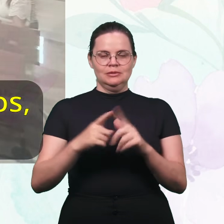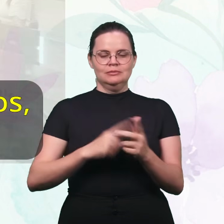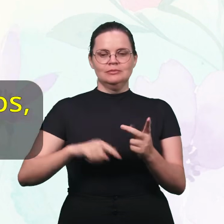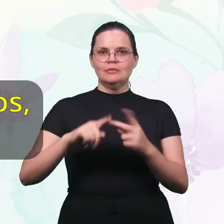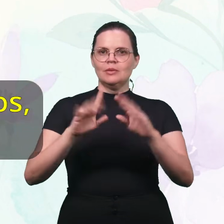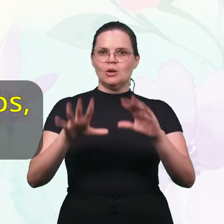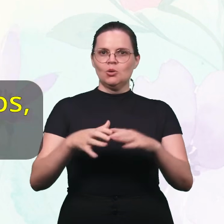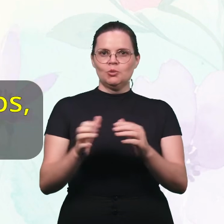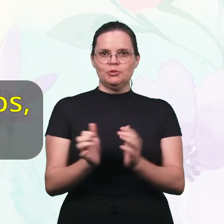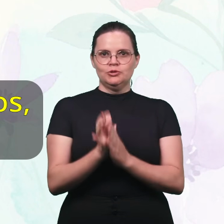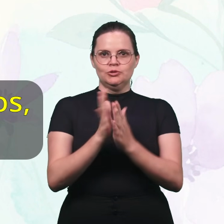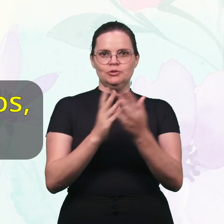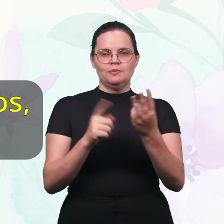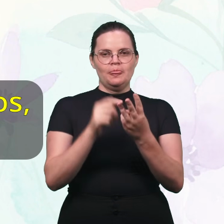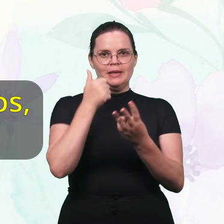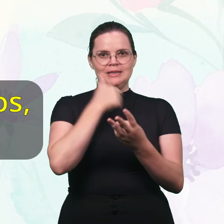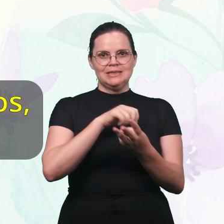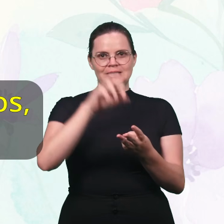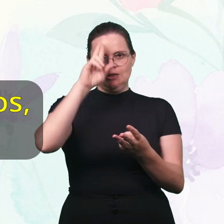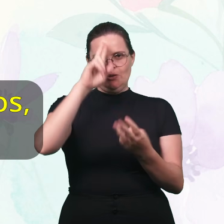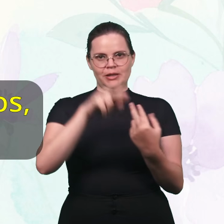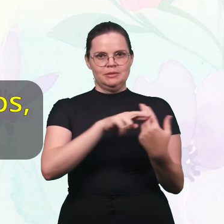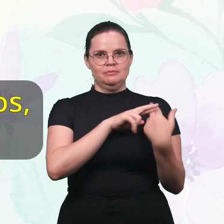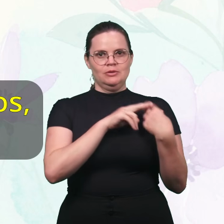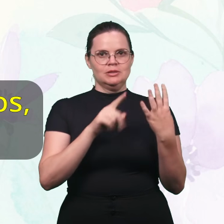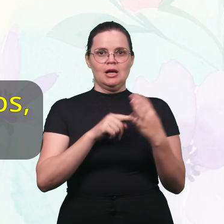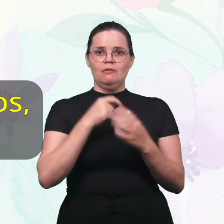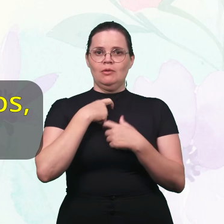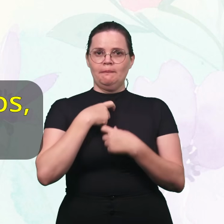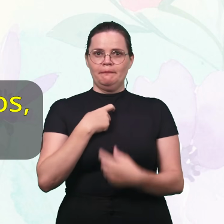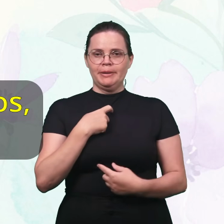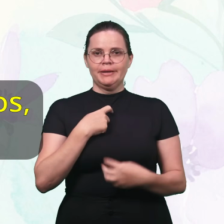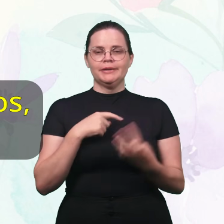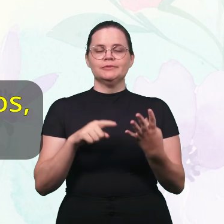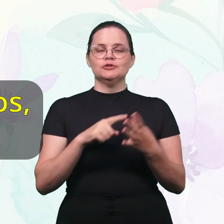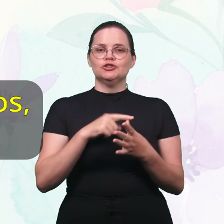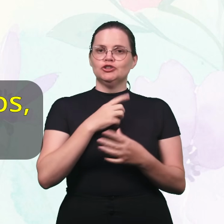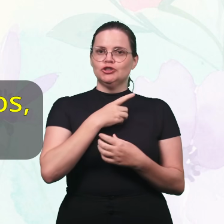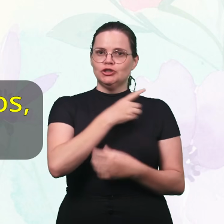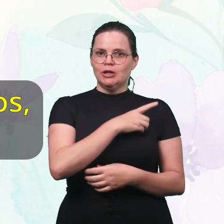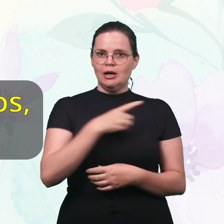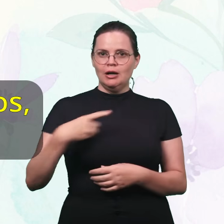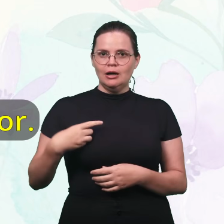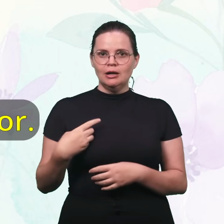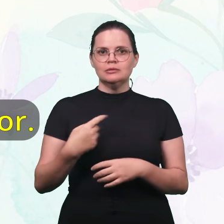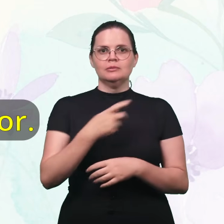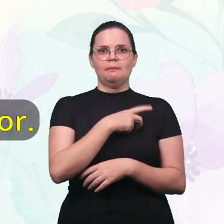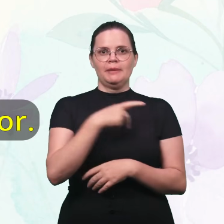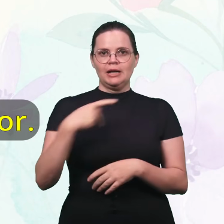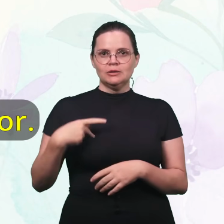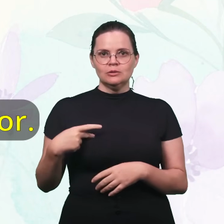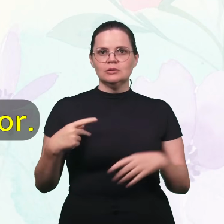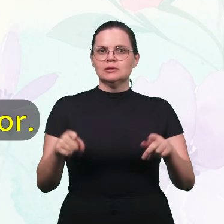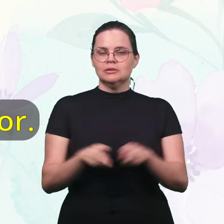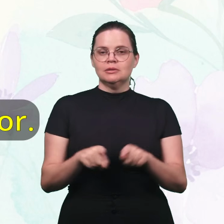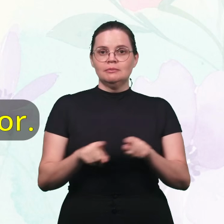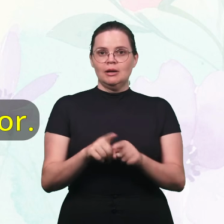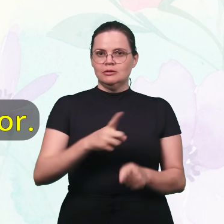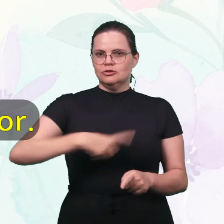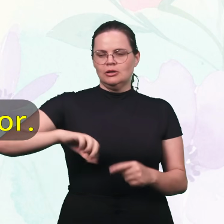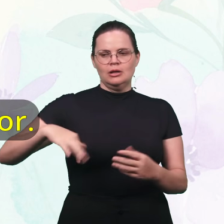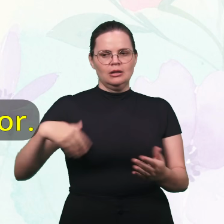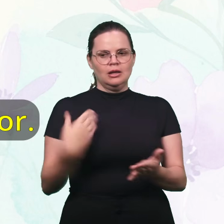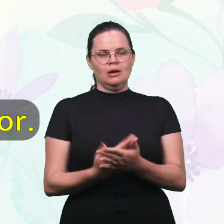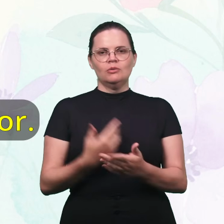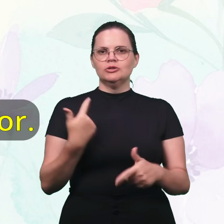instrumentistas, parte del grupo Loor, señores del frente, obreros, diáconos, pastores que están